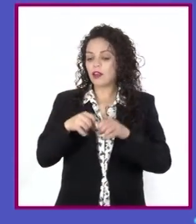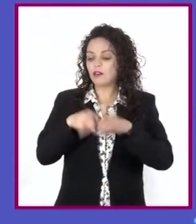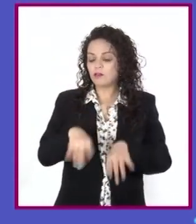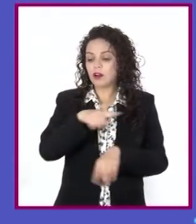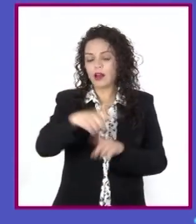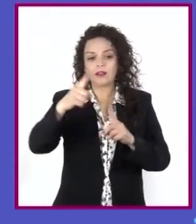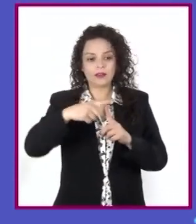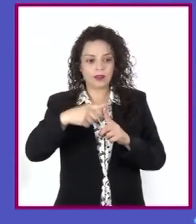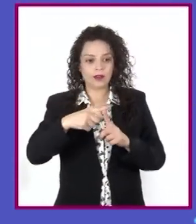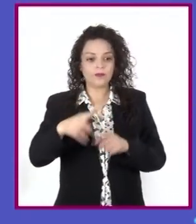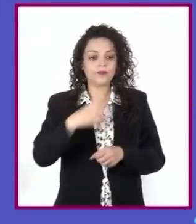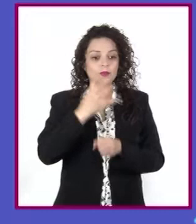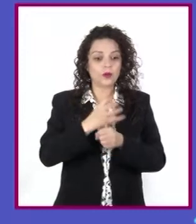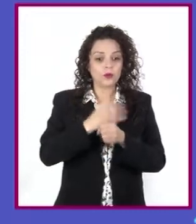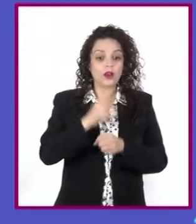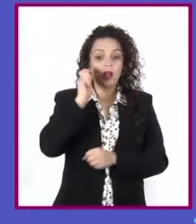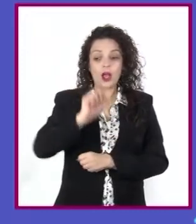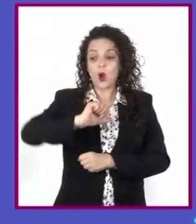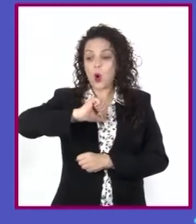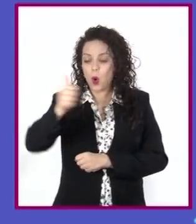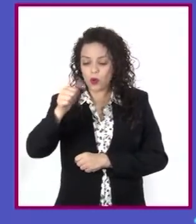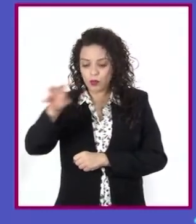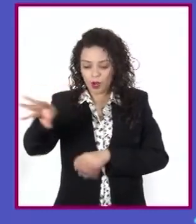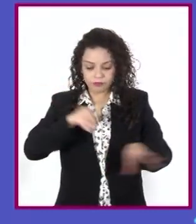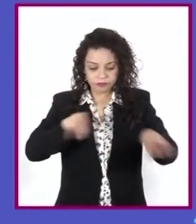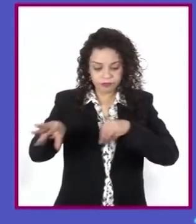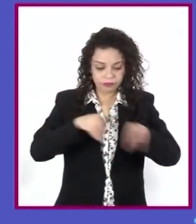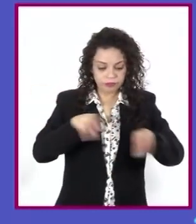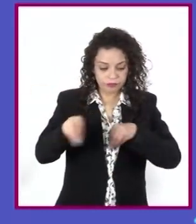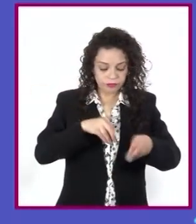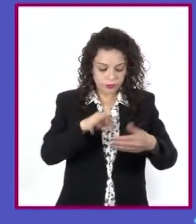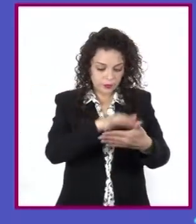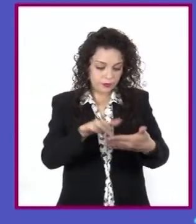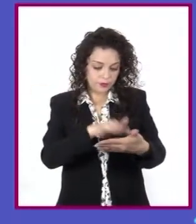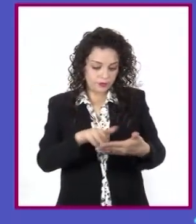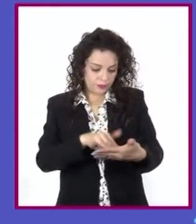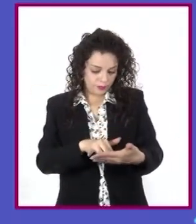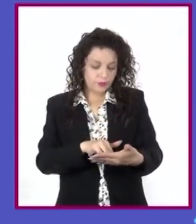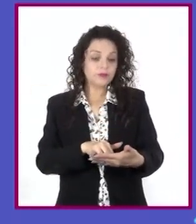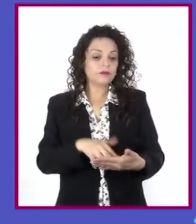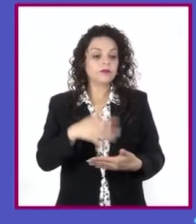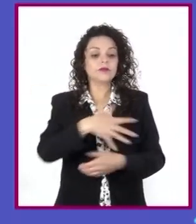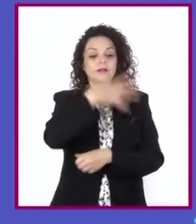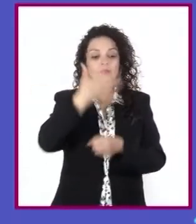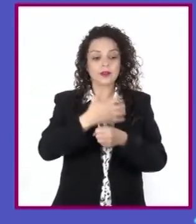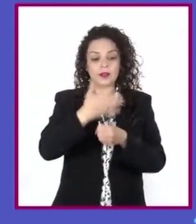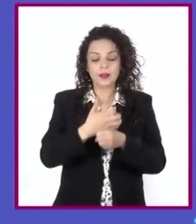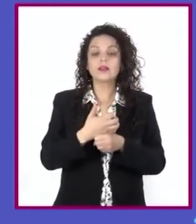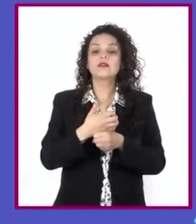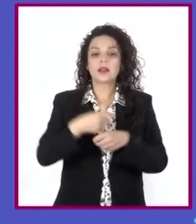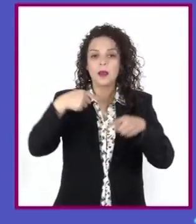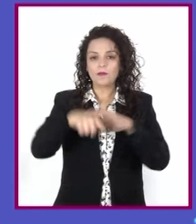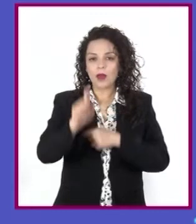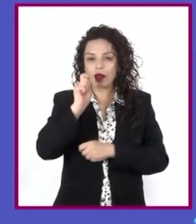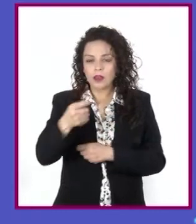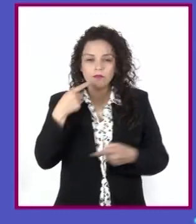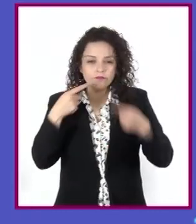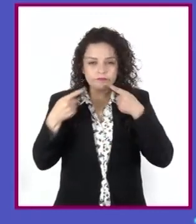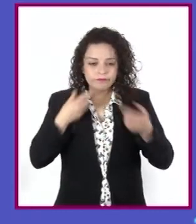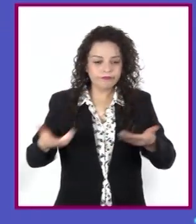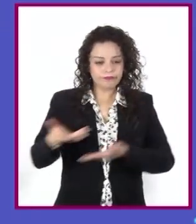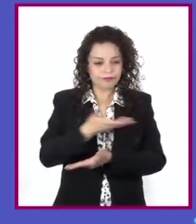otras secciones del texto. 5. Iniciar una discusión. 6. Dar una definición. Ahora